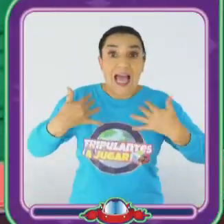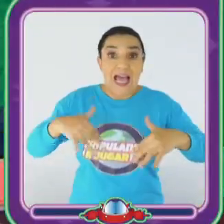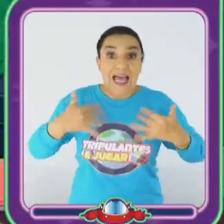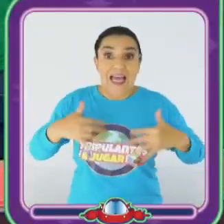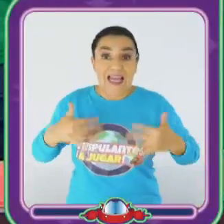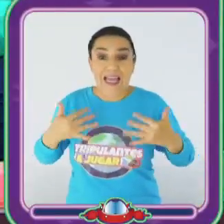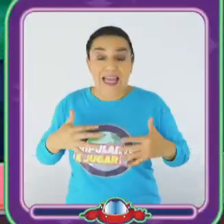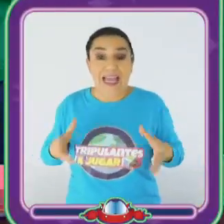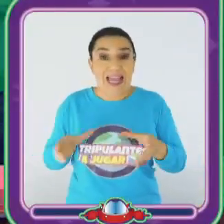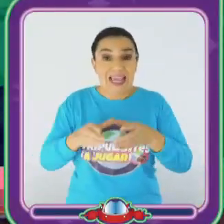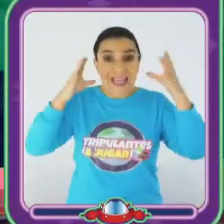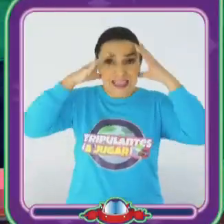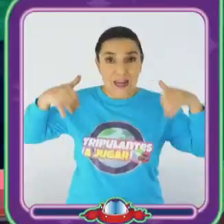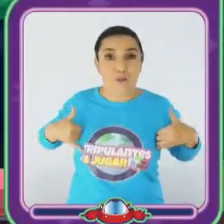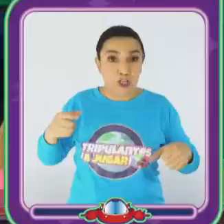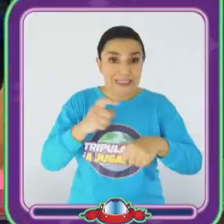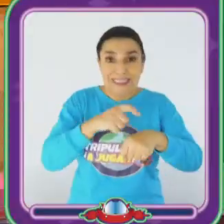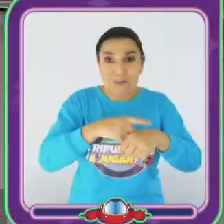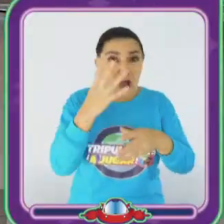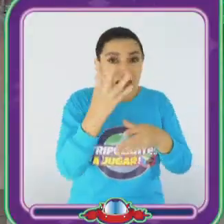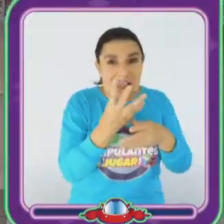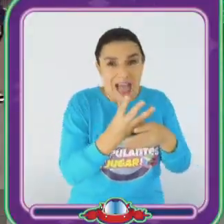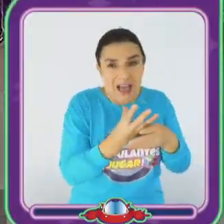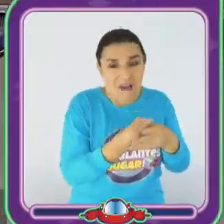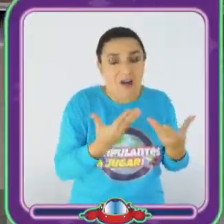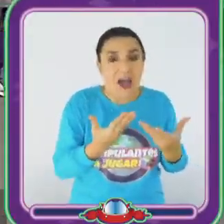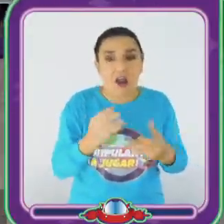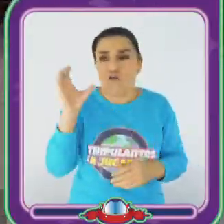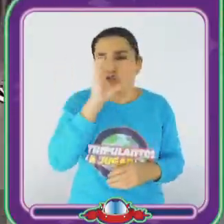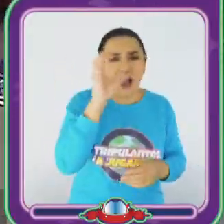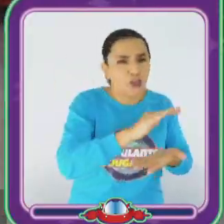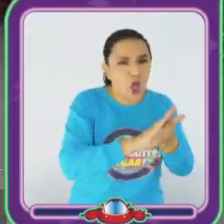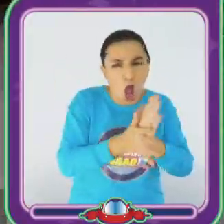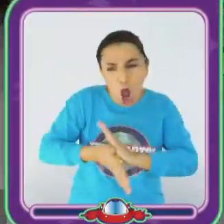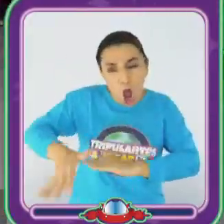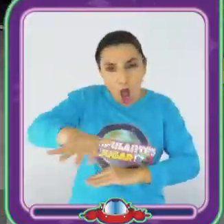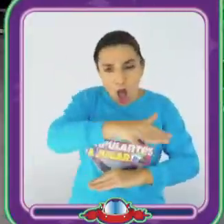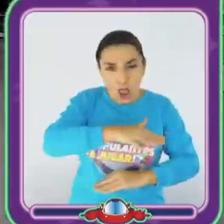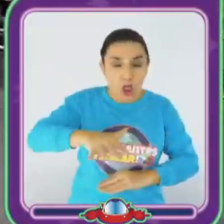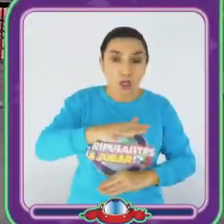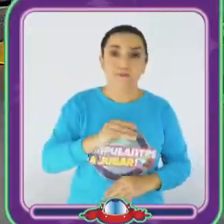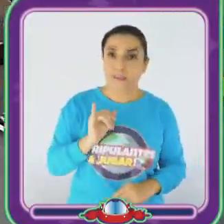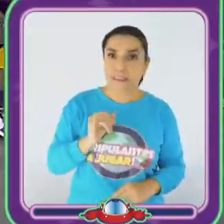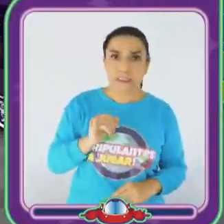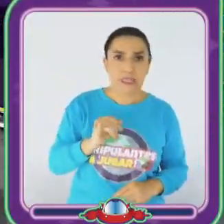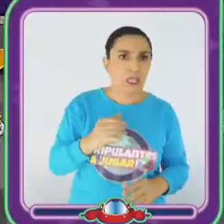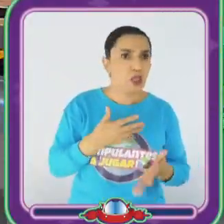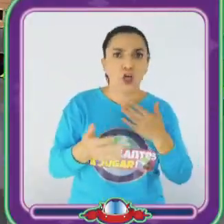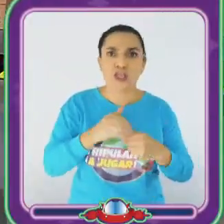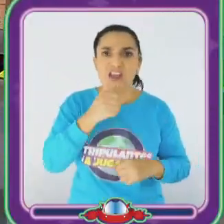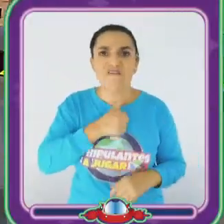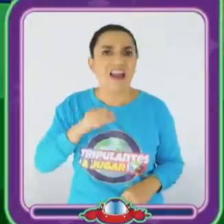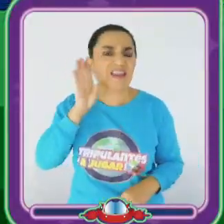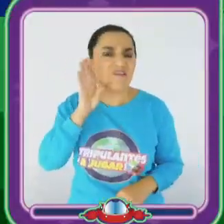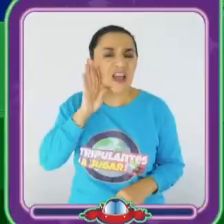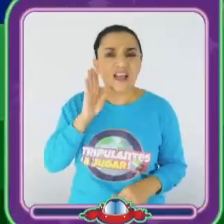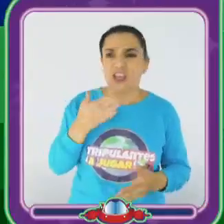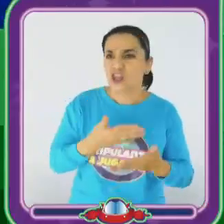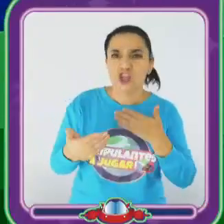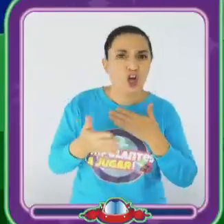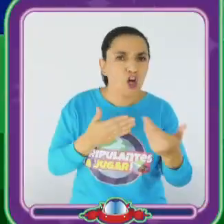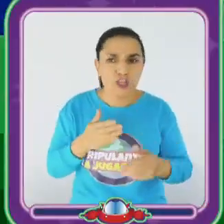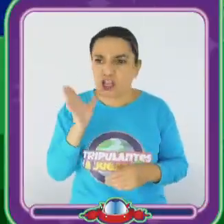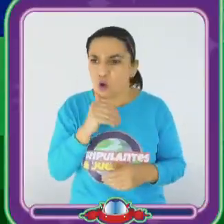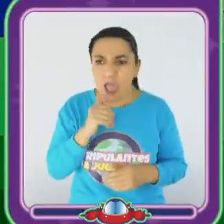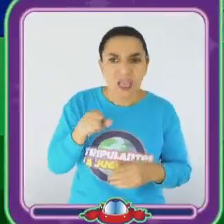encuentro. ¡Ah! ¡Tripulación! Nada. ¡Se va a acabar el tiempo! ¿Buscaron por todos lados? ¿Dónde te falta, Belén? ¿Dónde no has ido